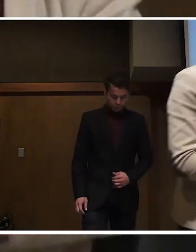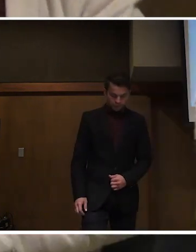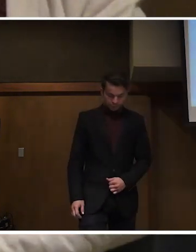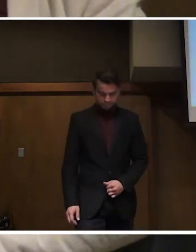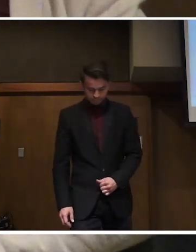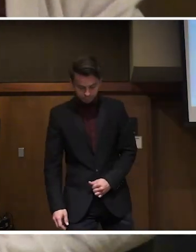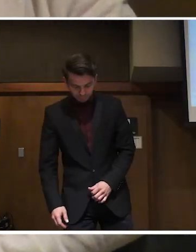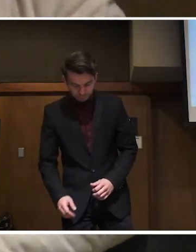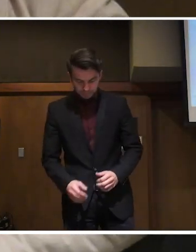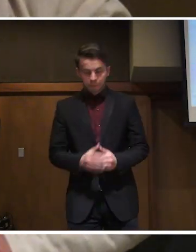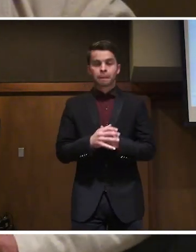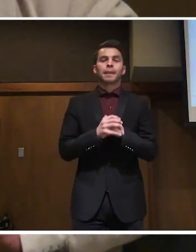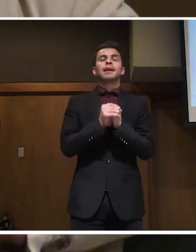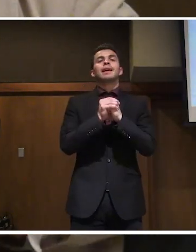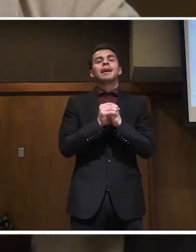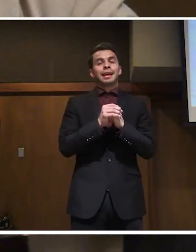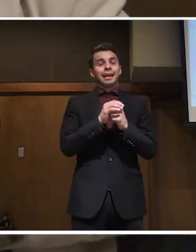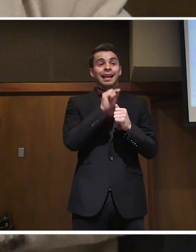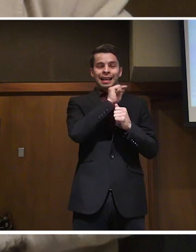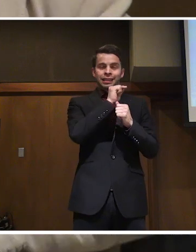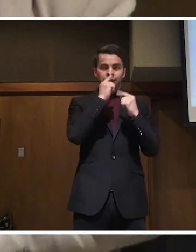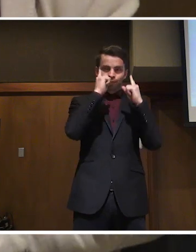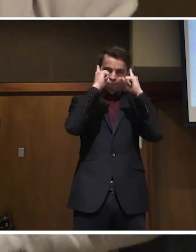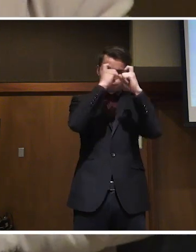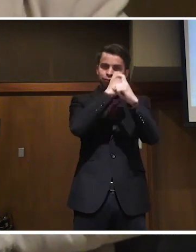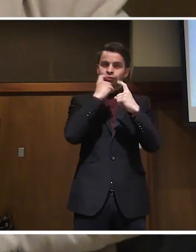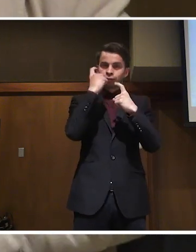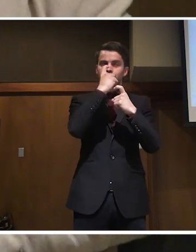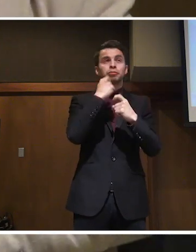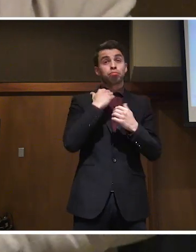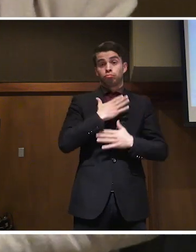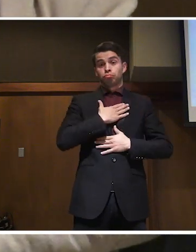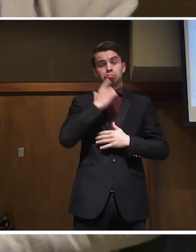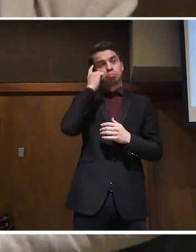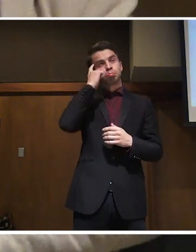un planteamiento que me parece a mí